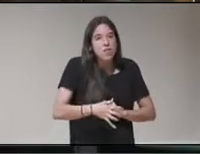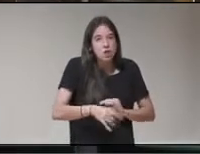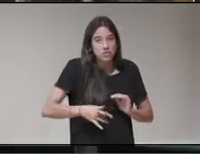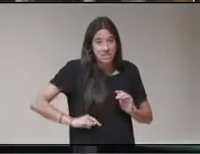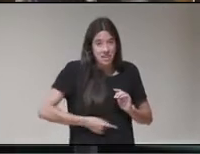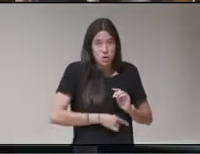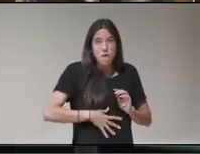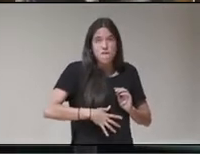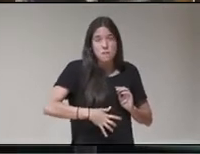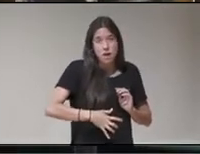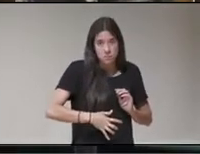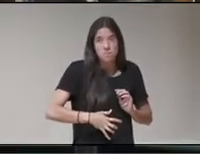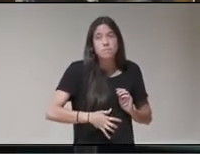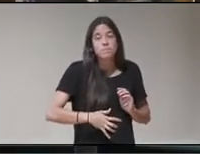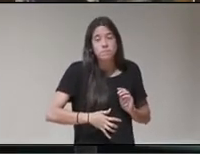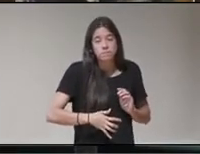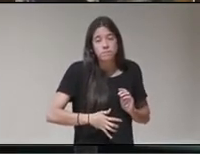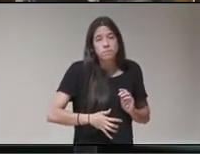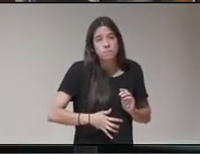intestinal